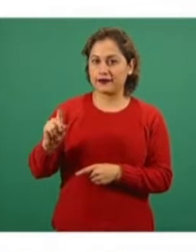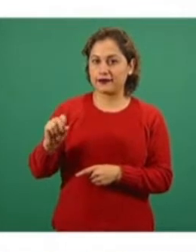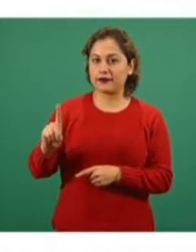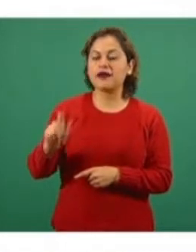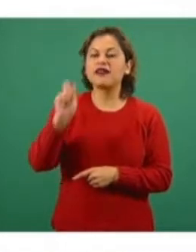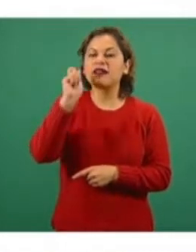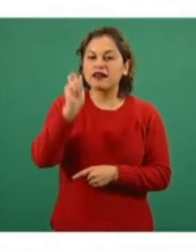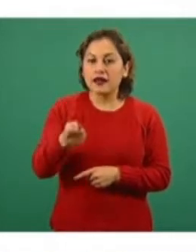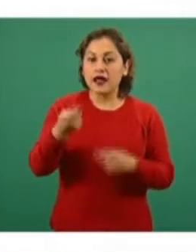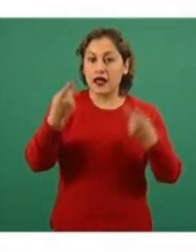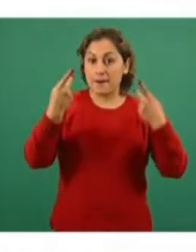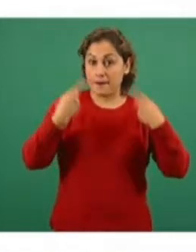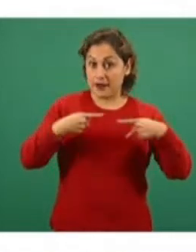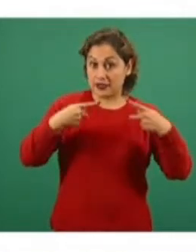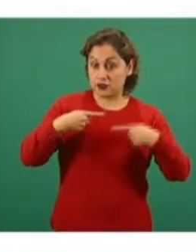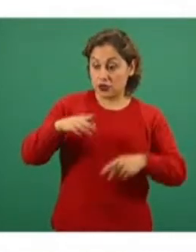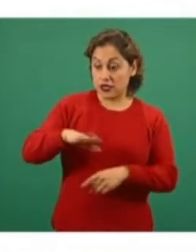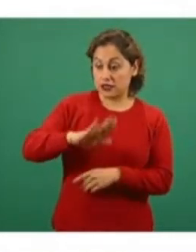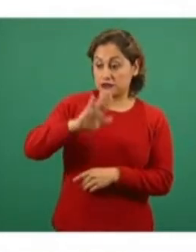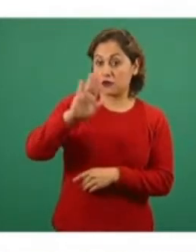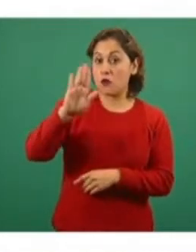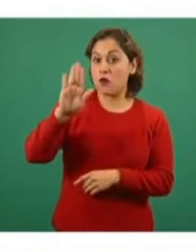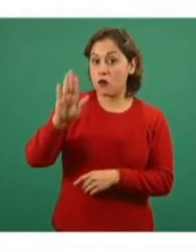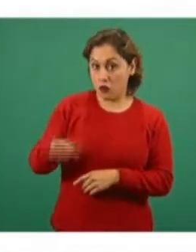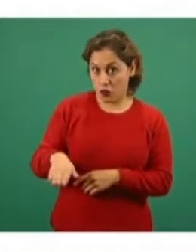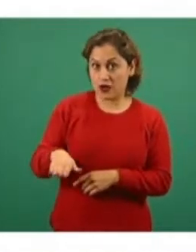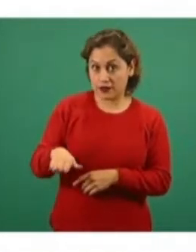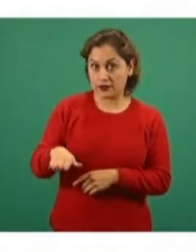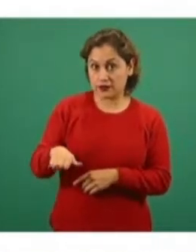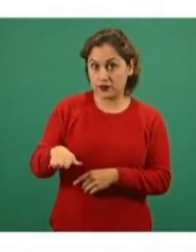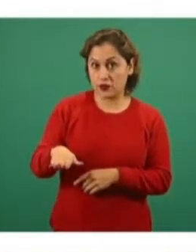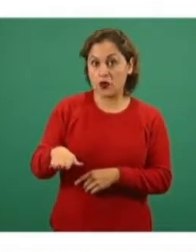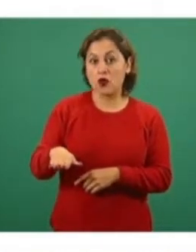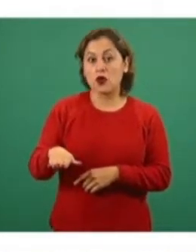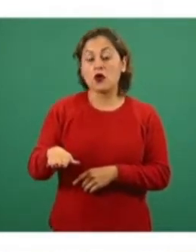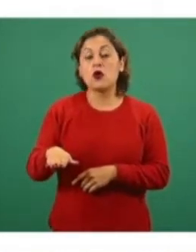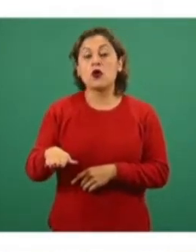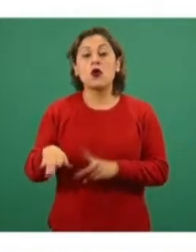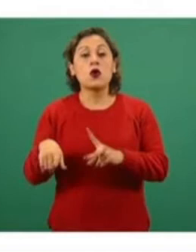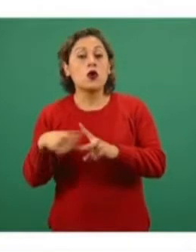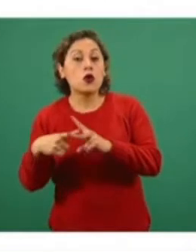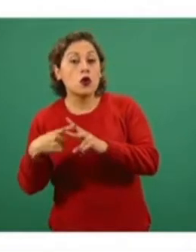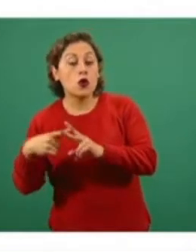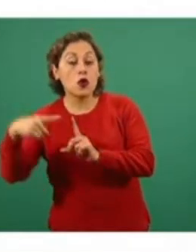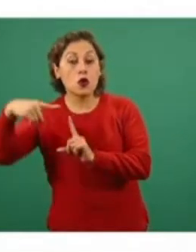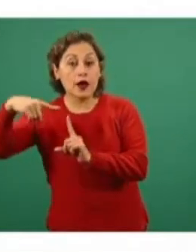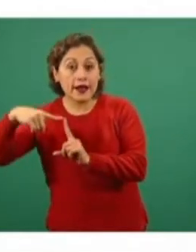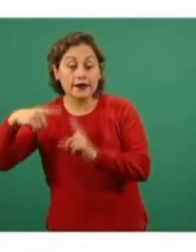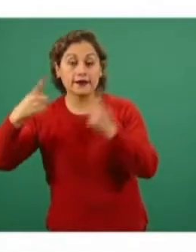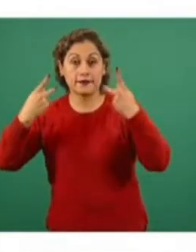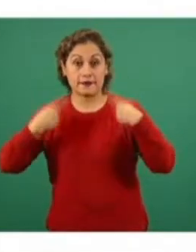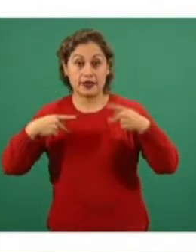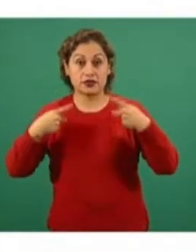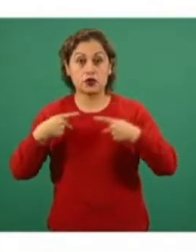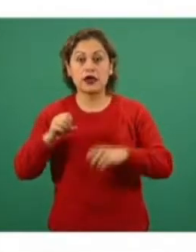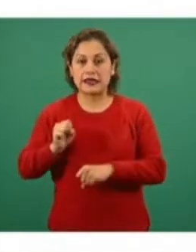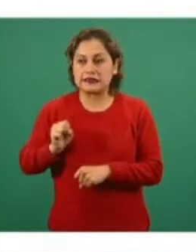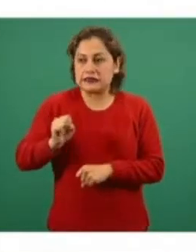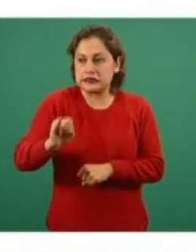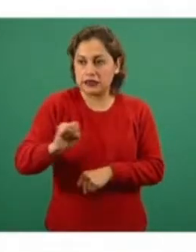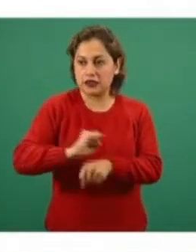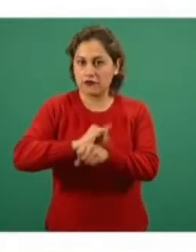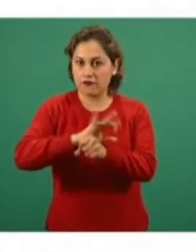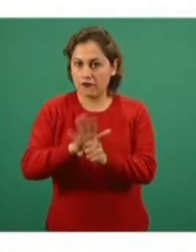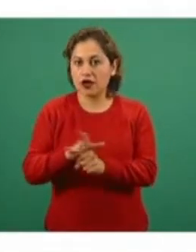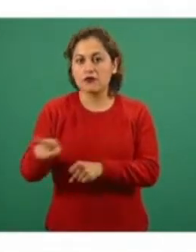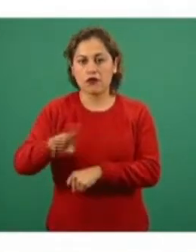el número de defunciones entre el número de gente que se confirmó. Entonces, depende